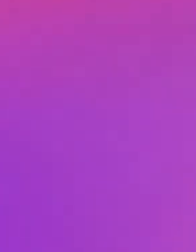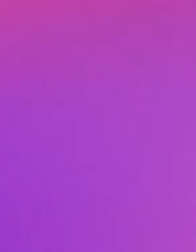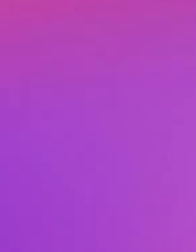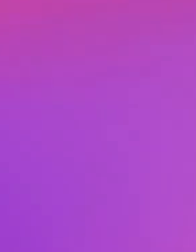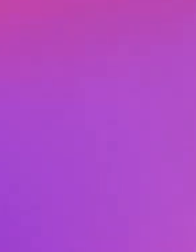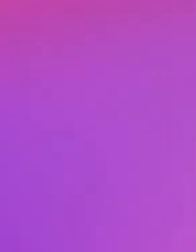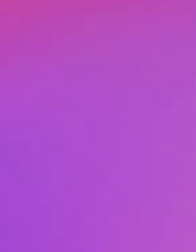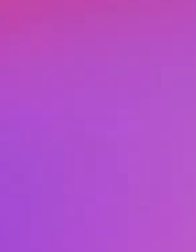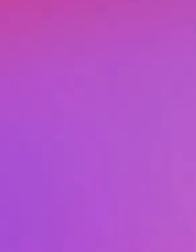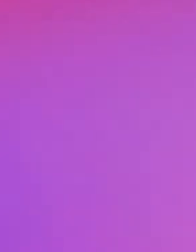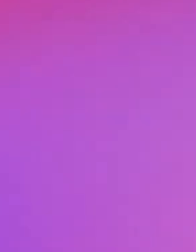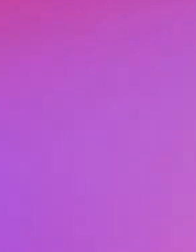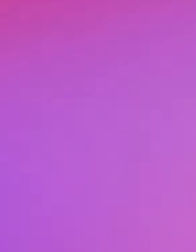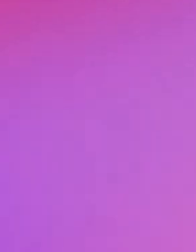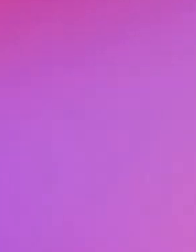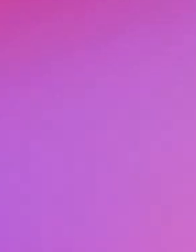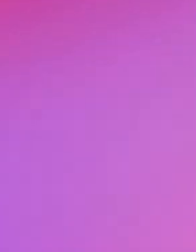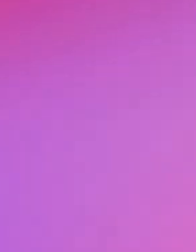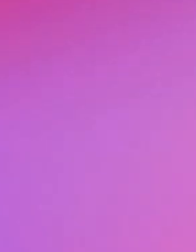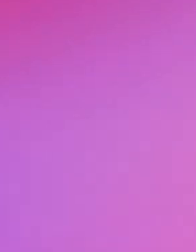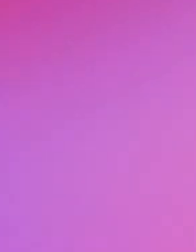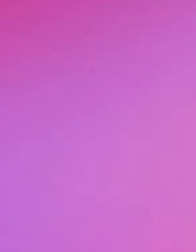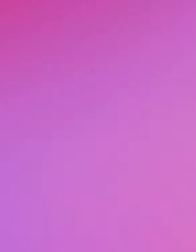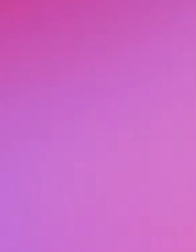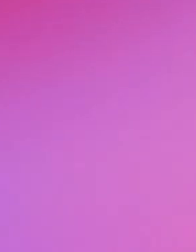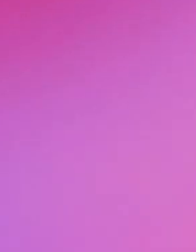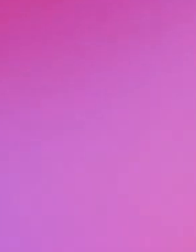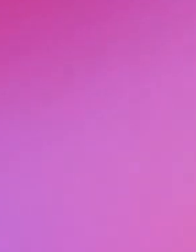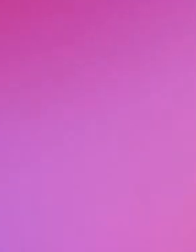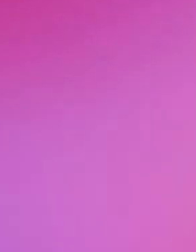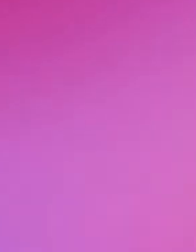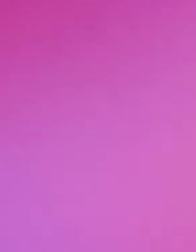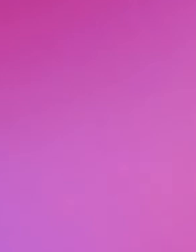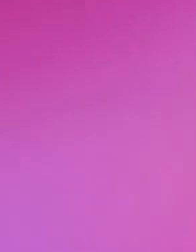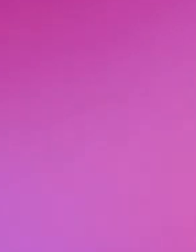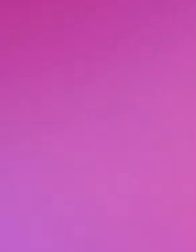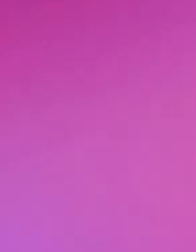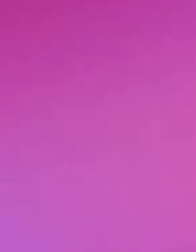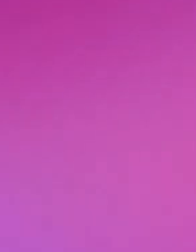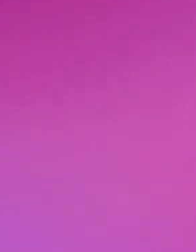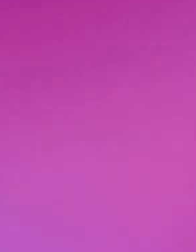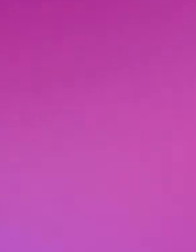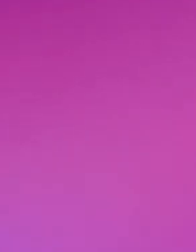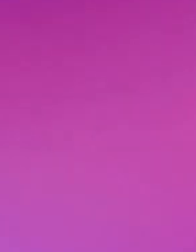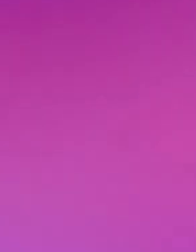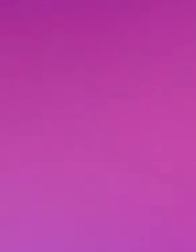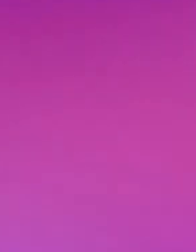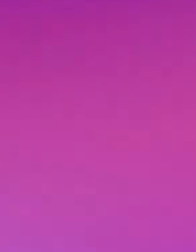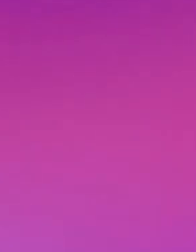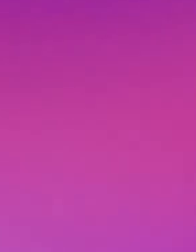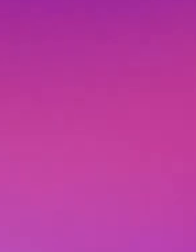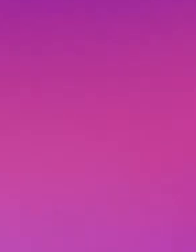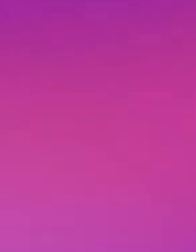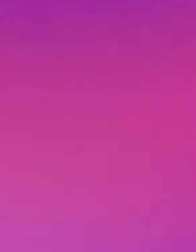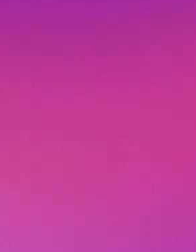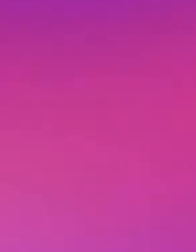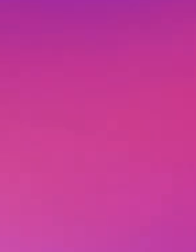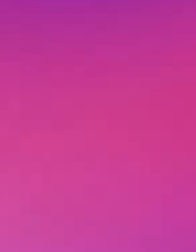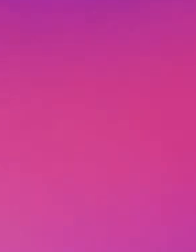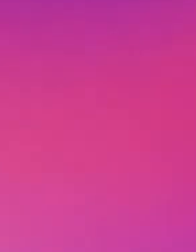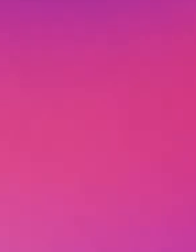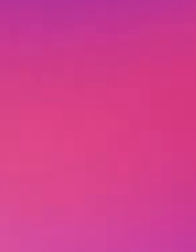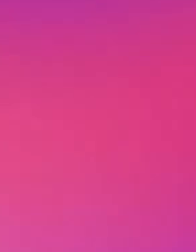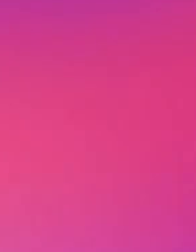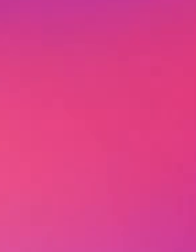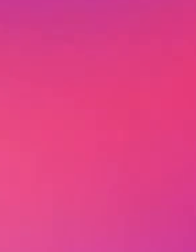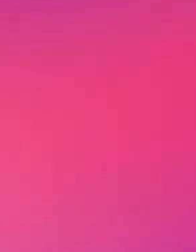Si tienes dudas o necesitas ayuda, llama al Centro de Apoyo Pedagógico a Distancia. El número de teléfono para secundaria